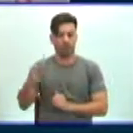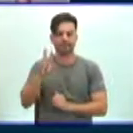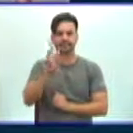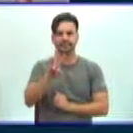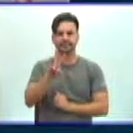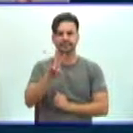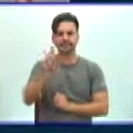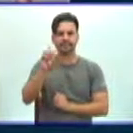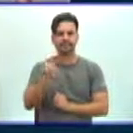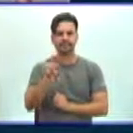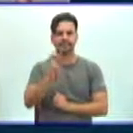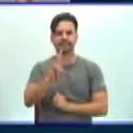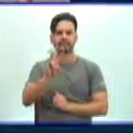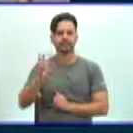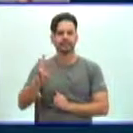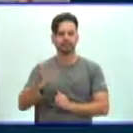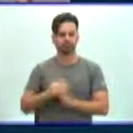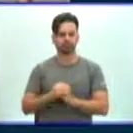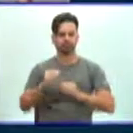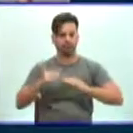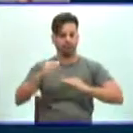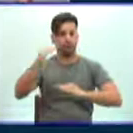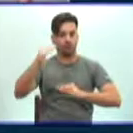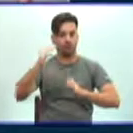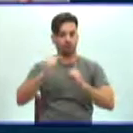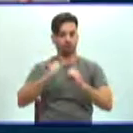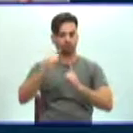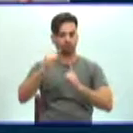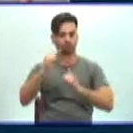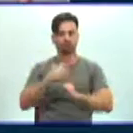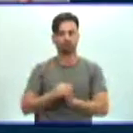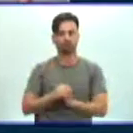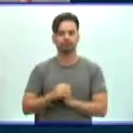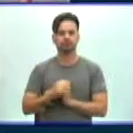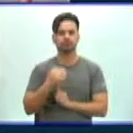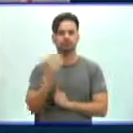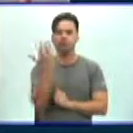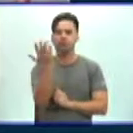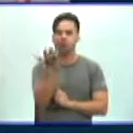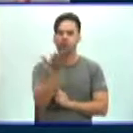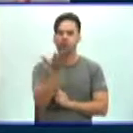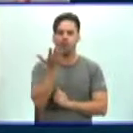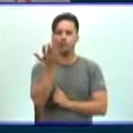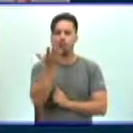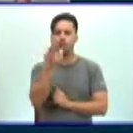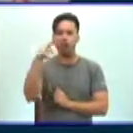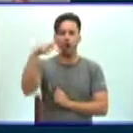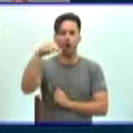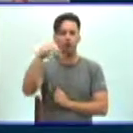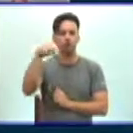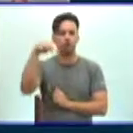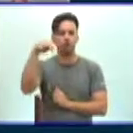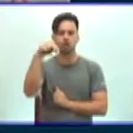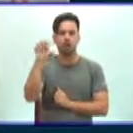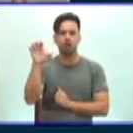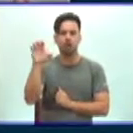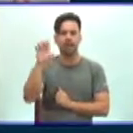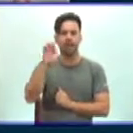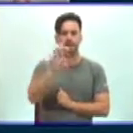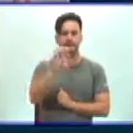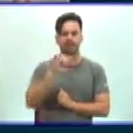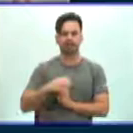donde más altas serán las temperaturas. Bueno, tendremos vientos del nordeste fuertes, hasta